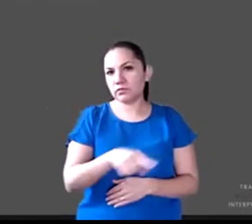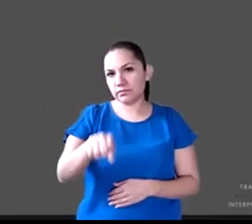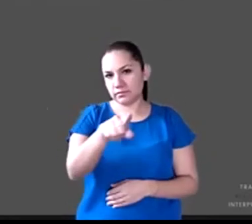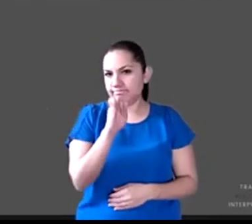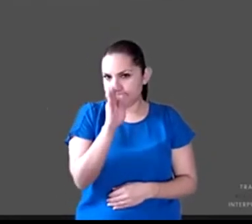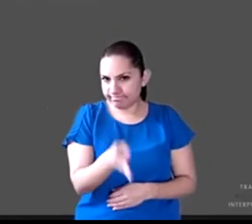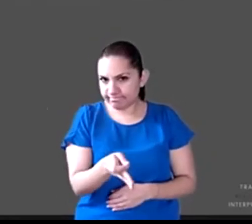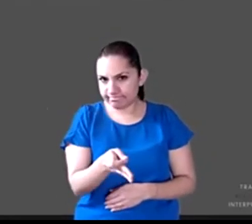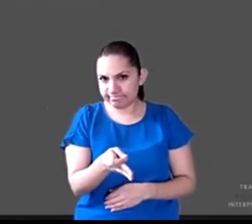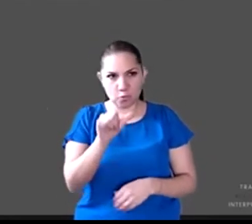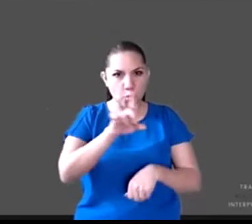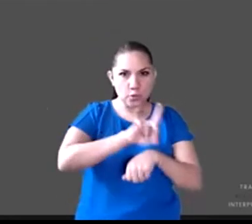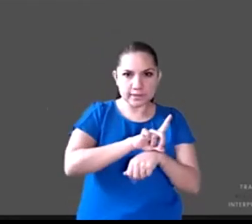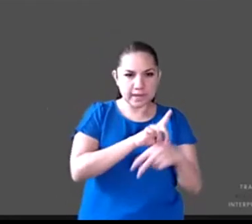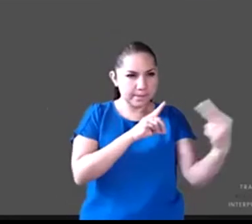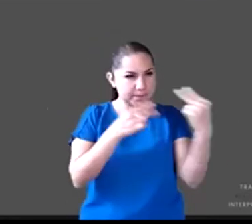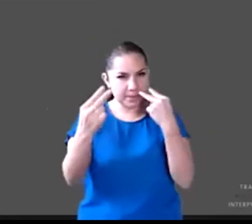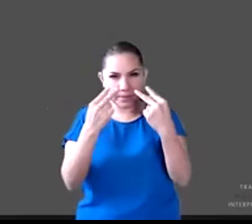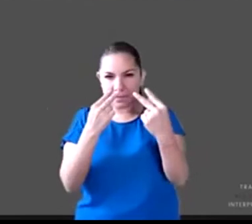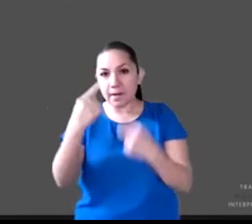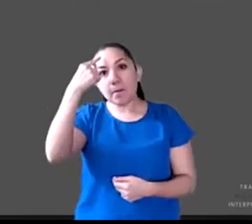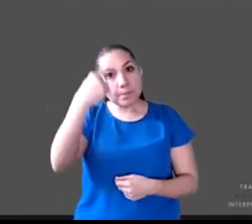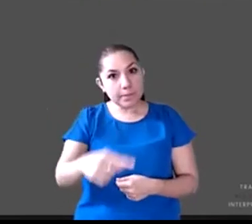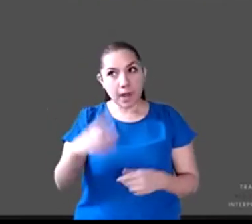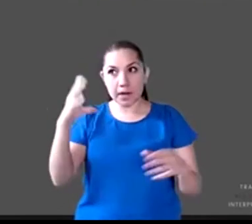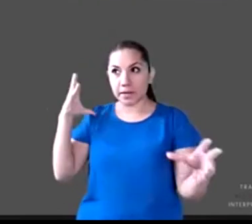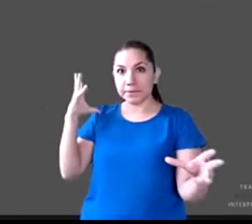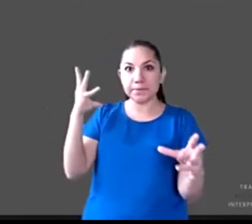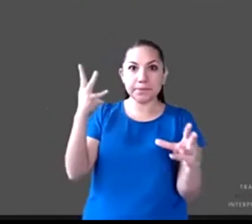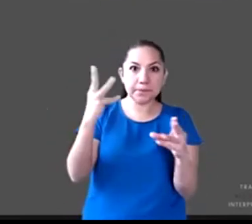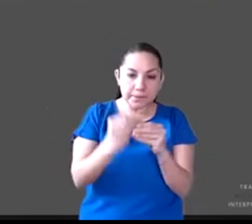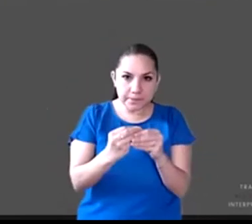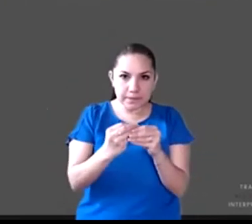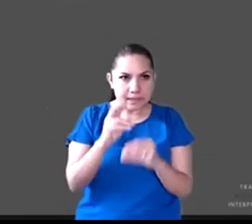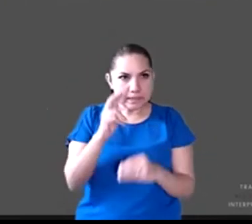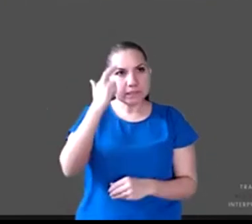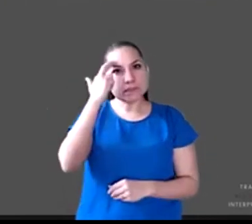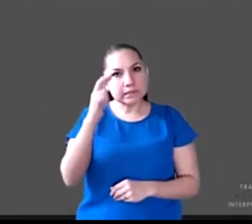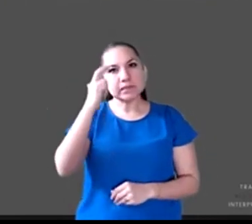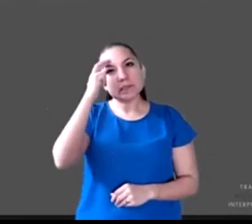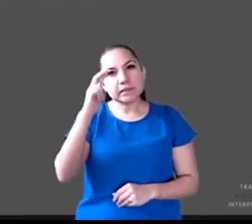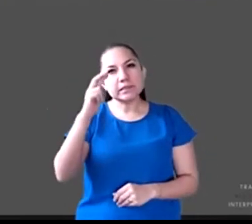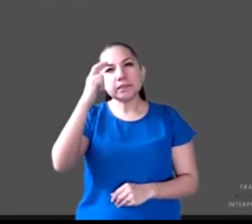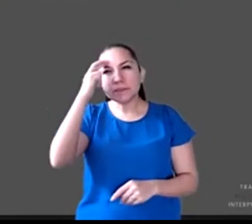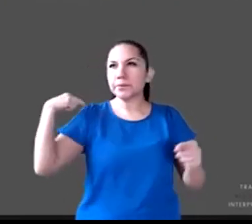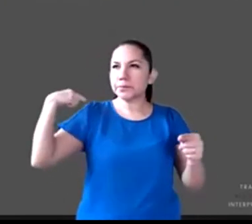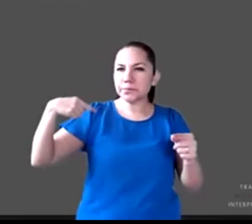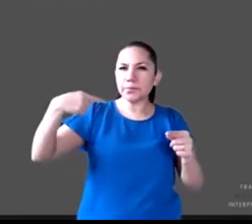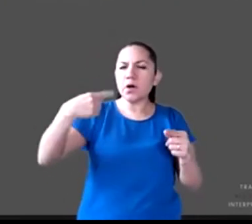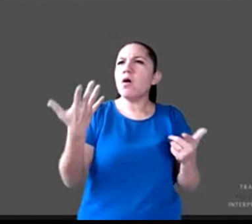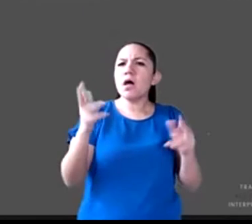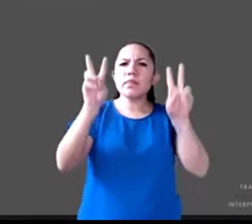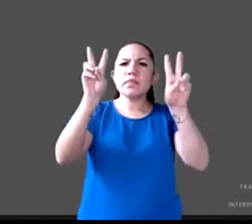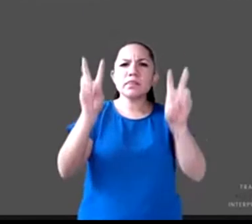hagamos un recuento, que demos un repaso, que veamos como no diría momentos estelares porque hubo